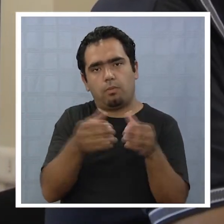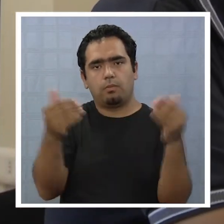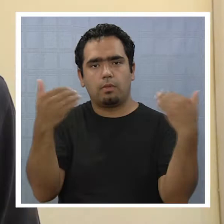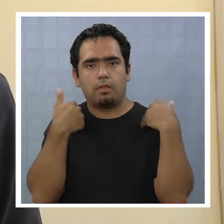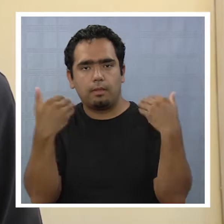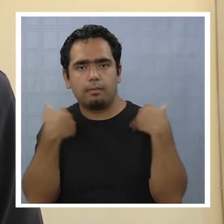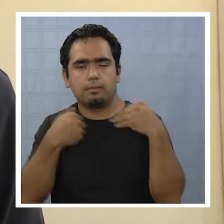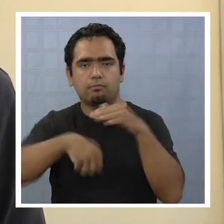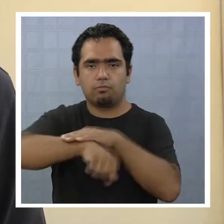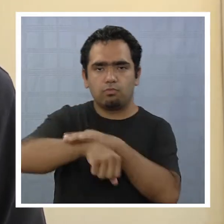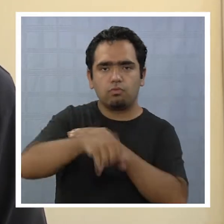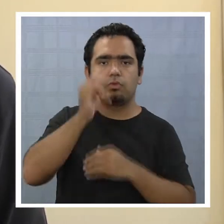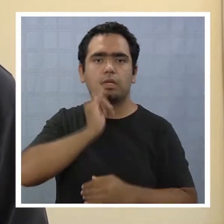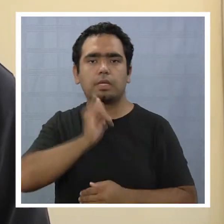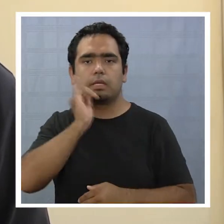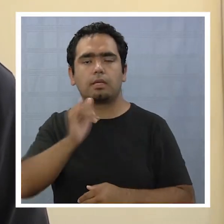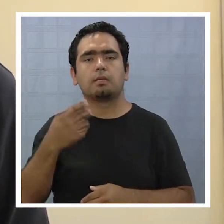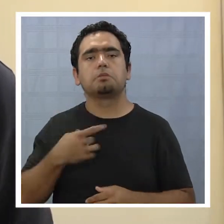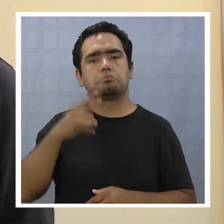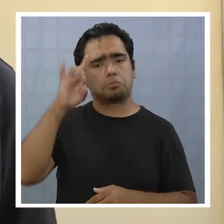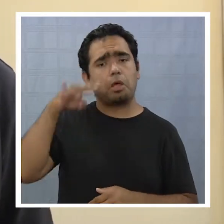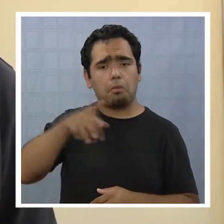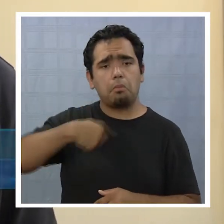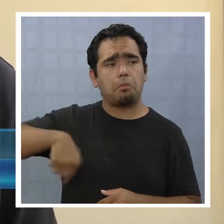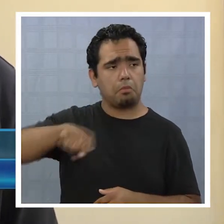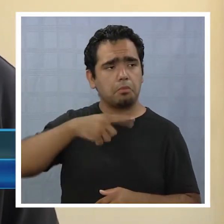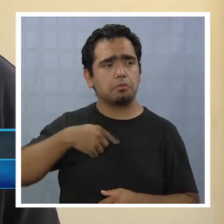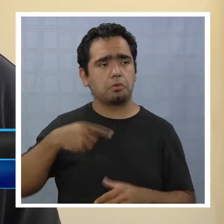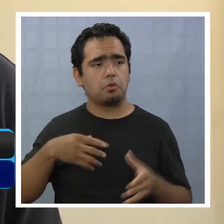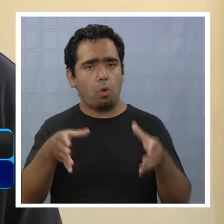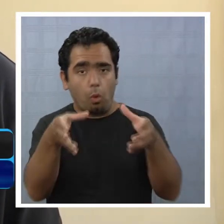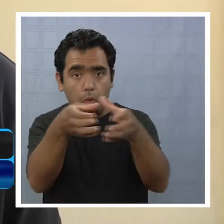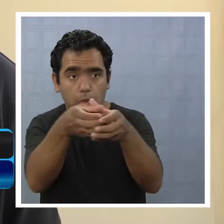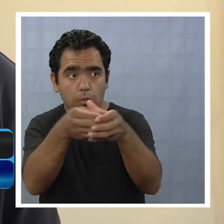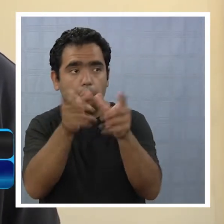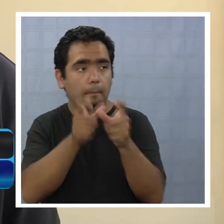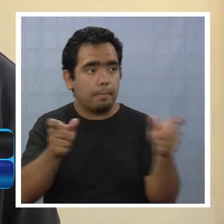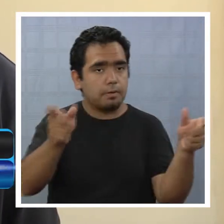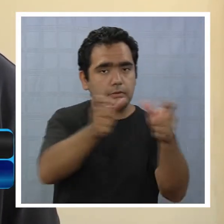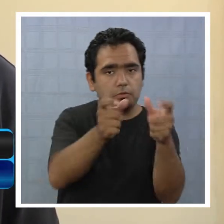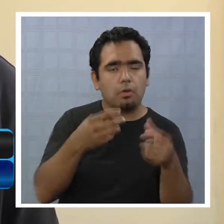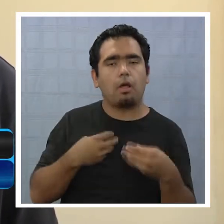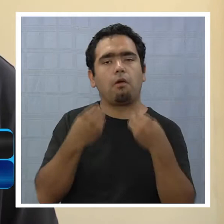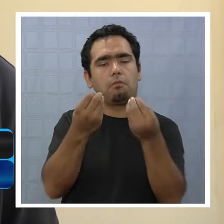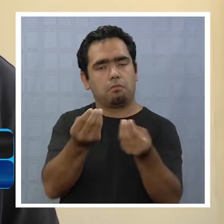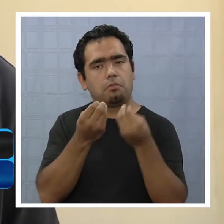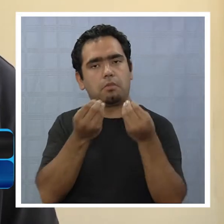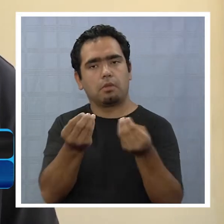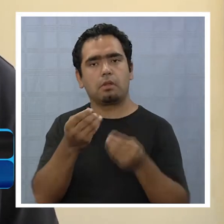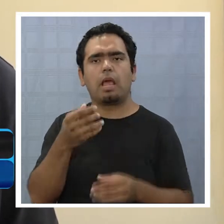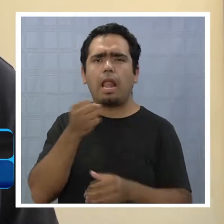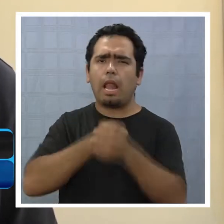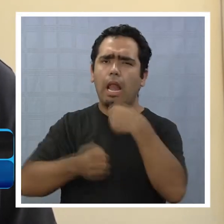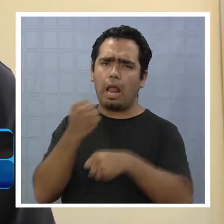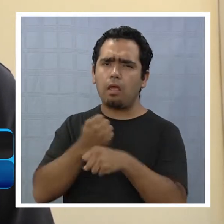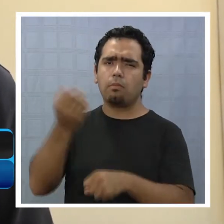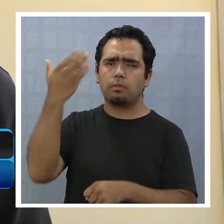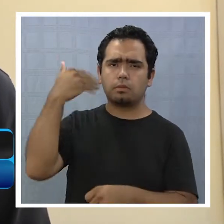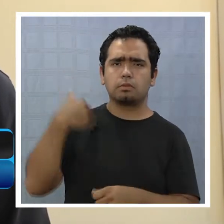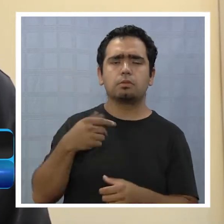sabemos que se ha armado un buen plantel, el plantel que terminó jugando el año pasado,